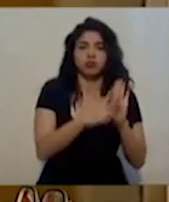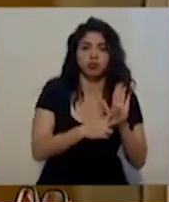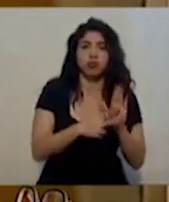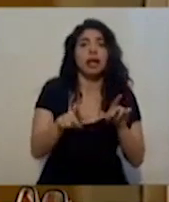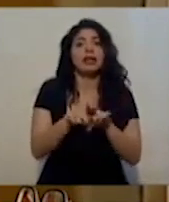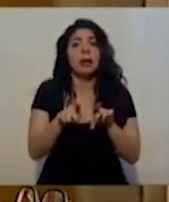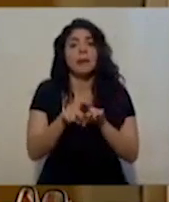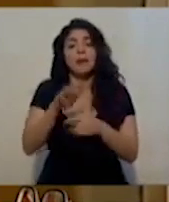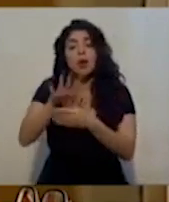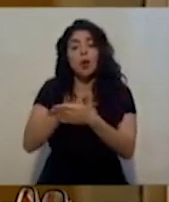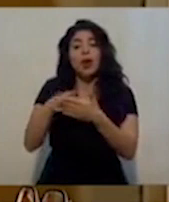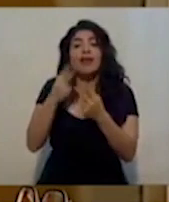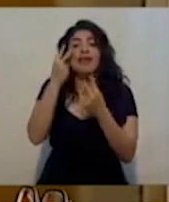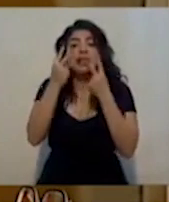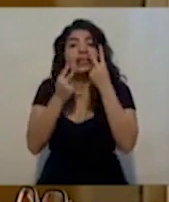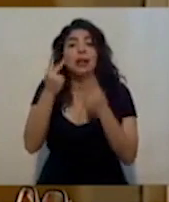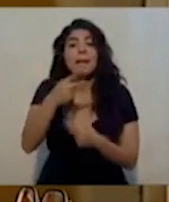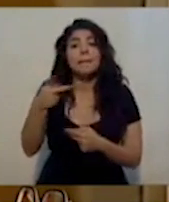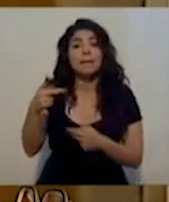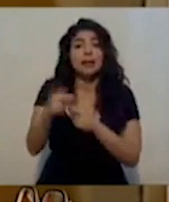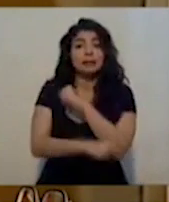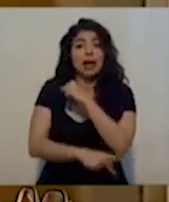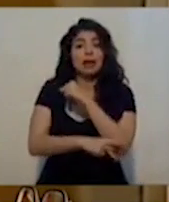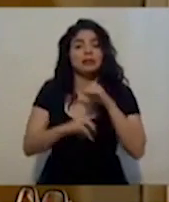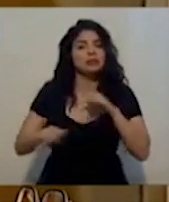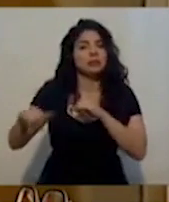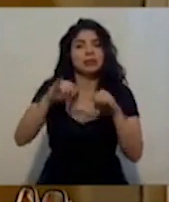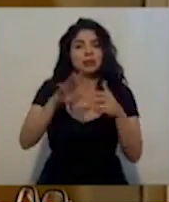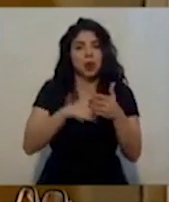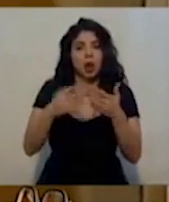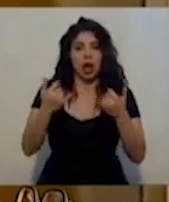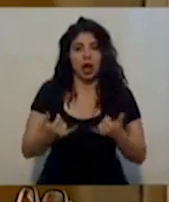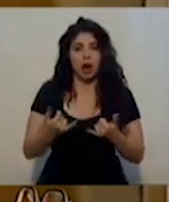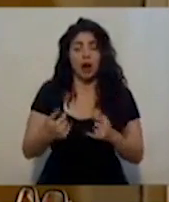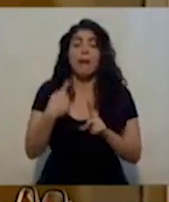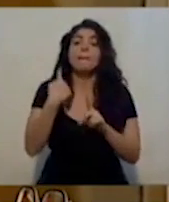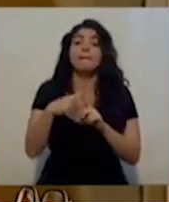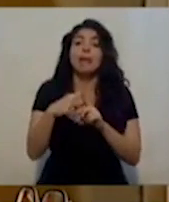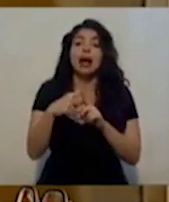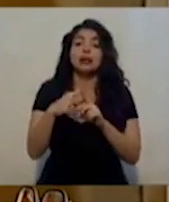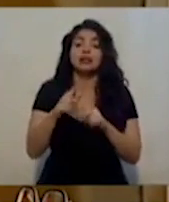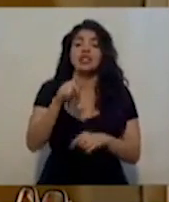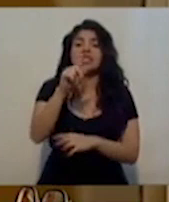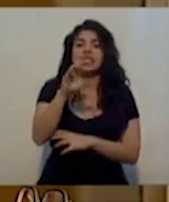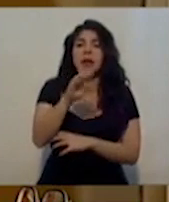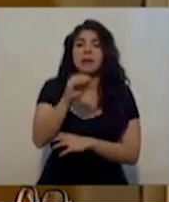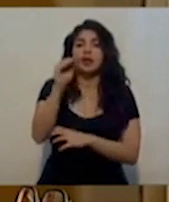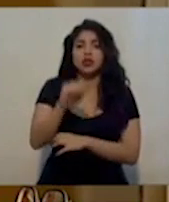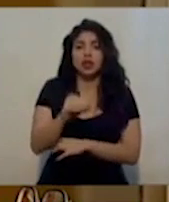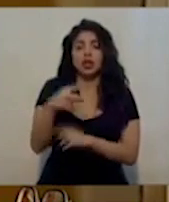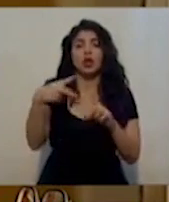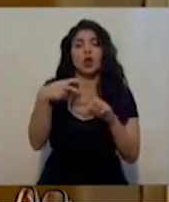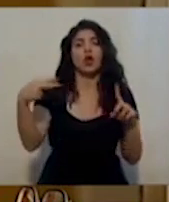anunció la unificación del horario de visita para las playas en todo el país y el aforo al 100% de los